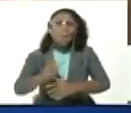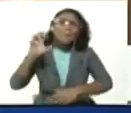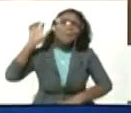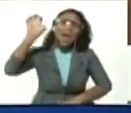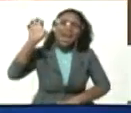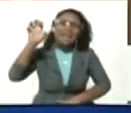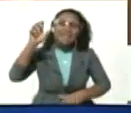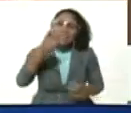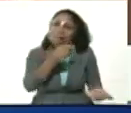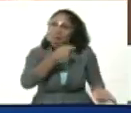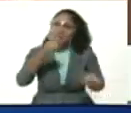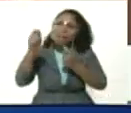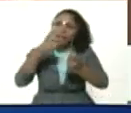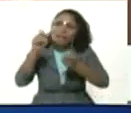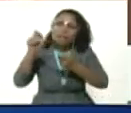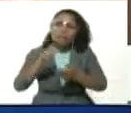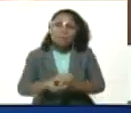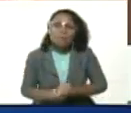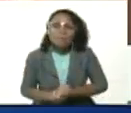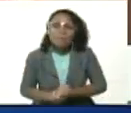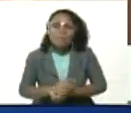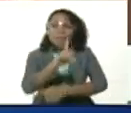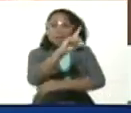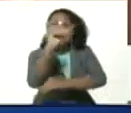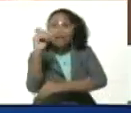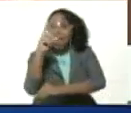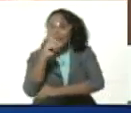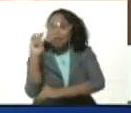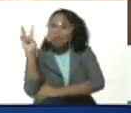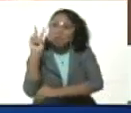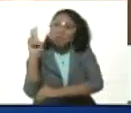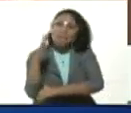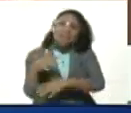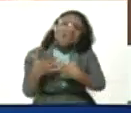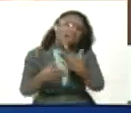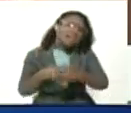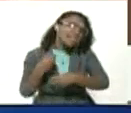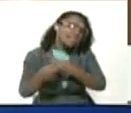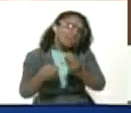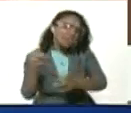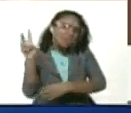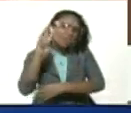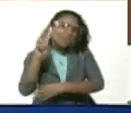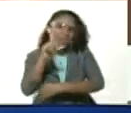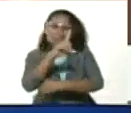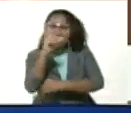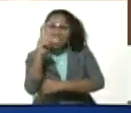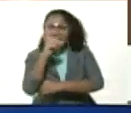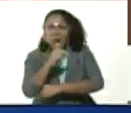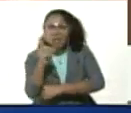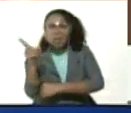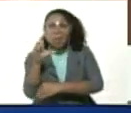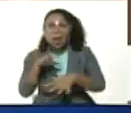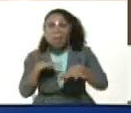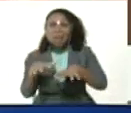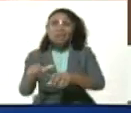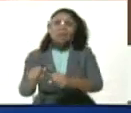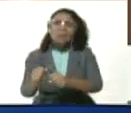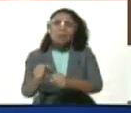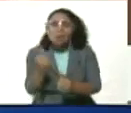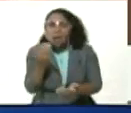exportador. 100 años Venezuela. ¿Qué hizo Venezuela en 100 años? Un capitalismo